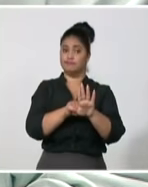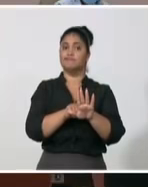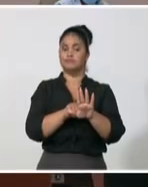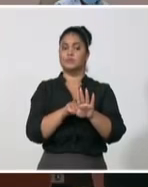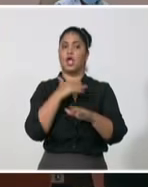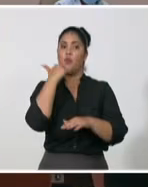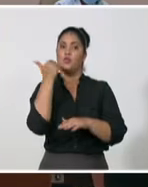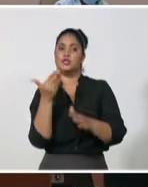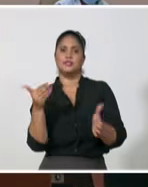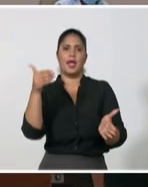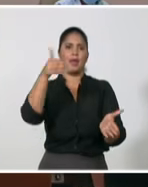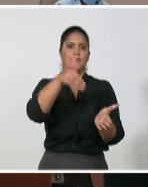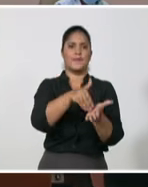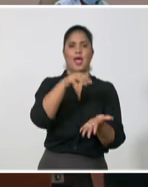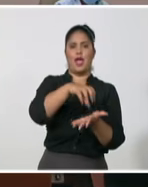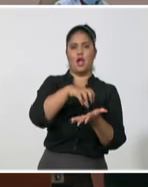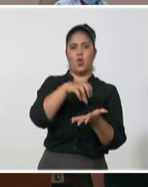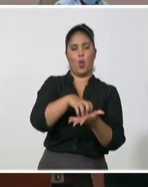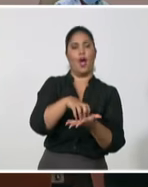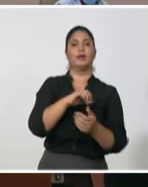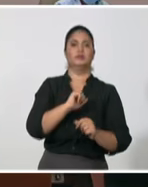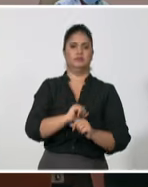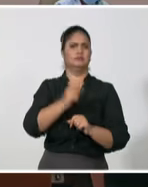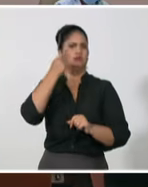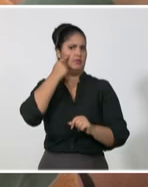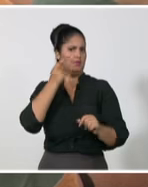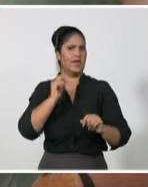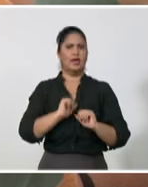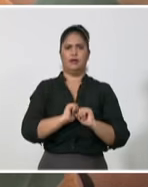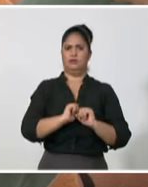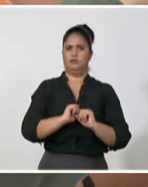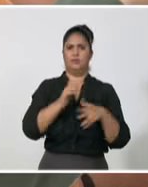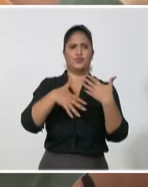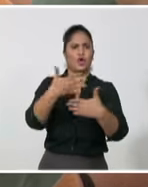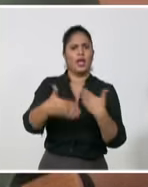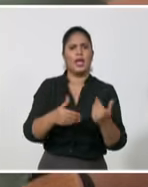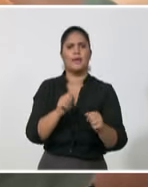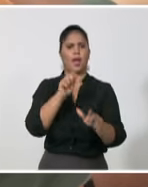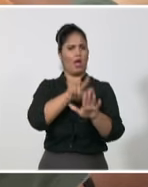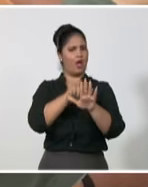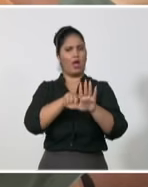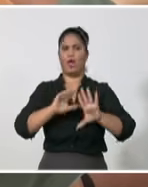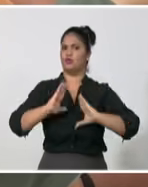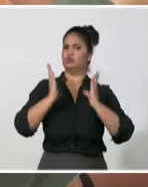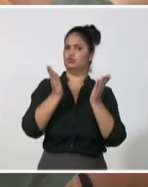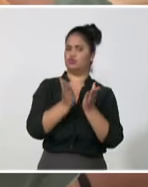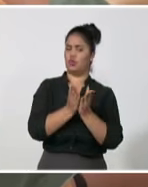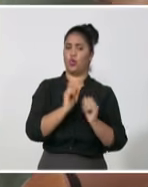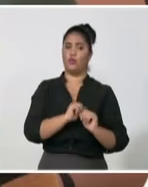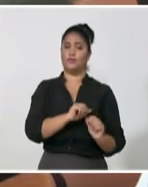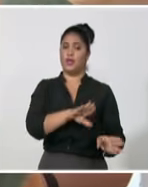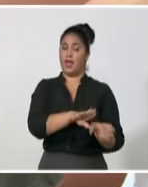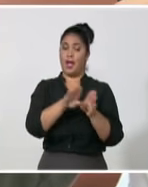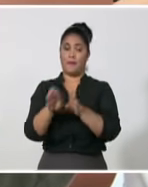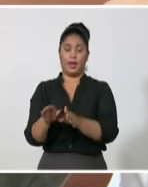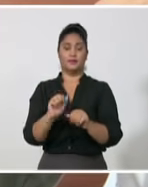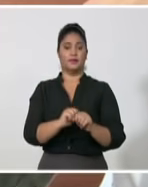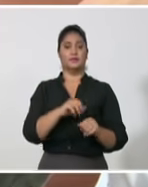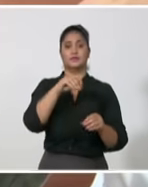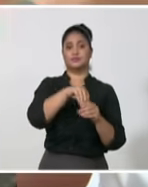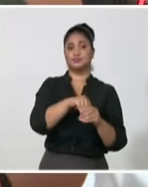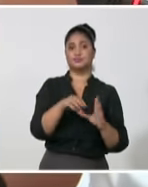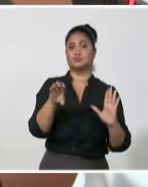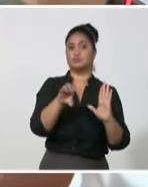cumplir con lo que está establecido y realmente tiene un efecto negativo en el informe central y quiero citarlo en general de